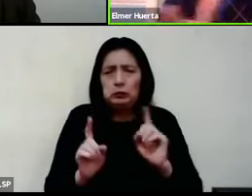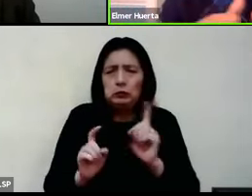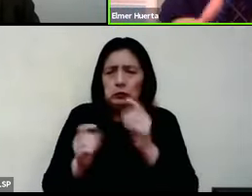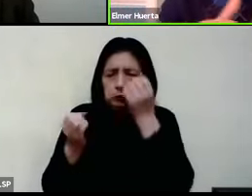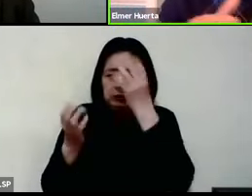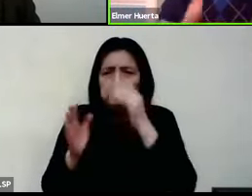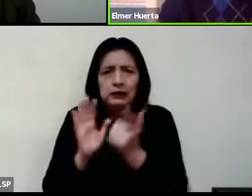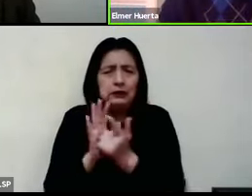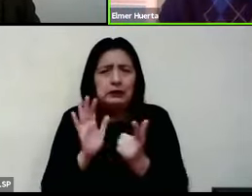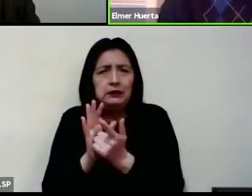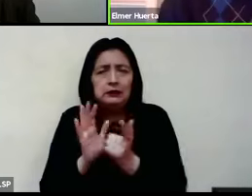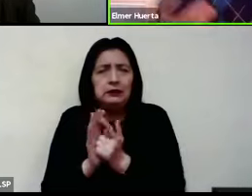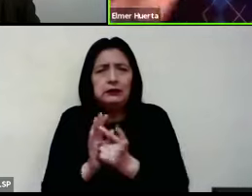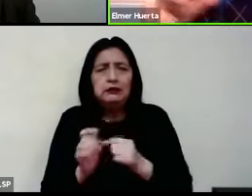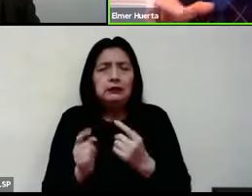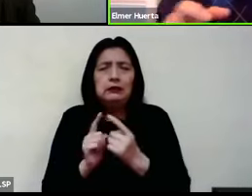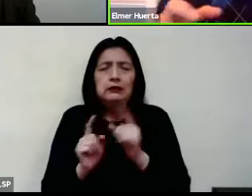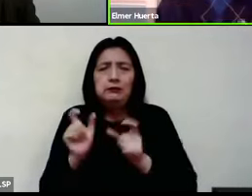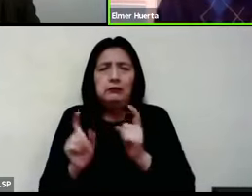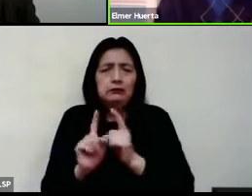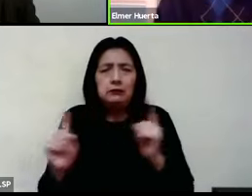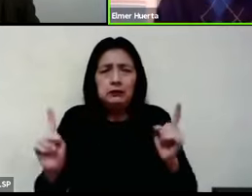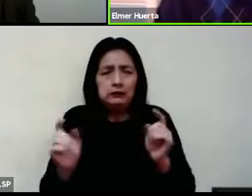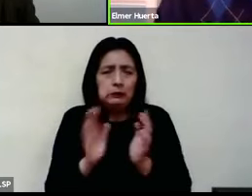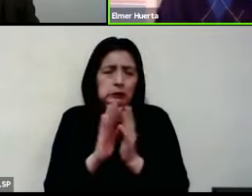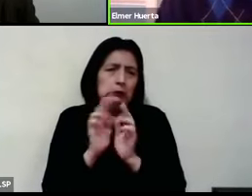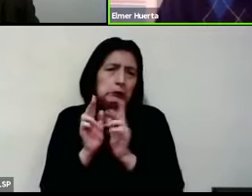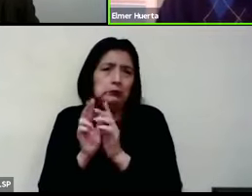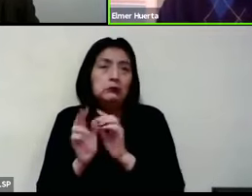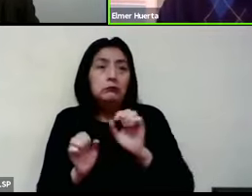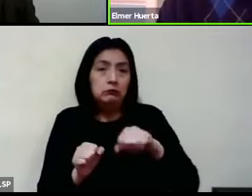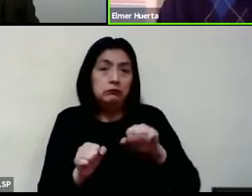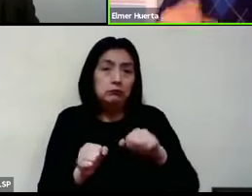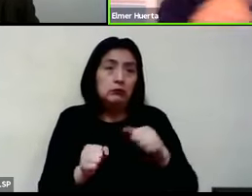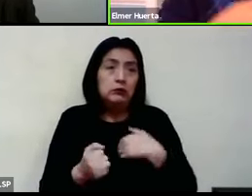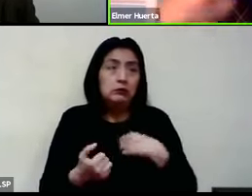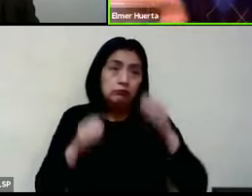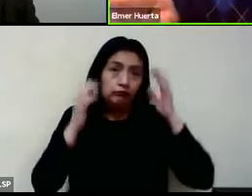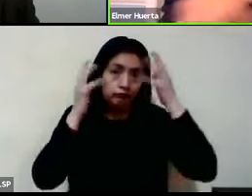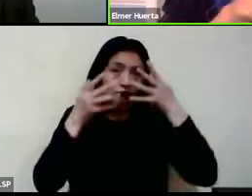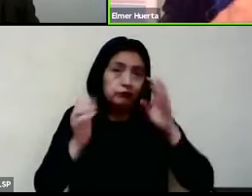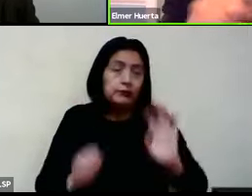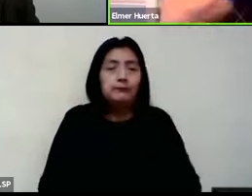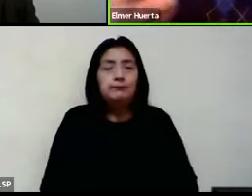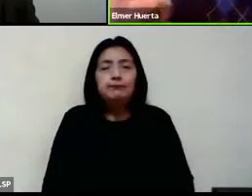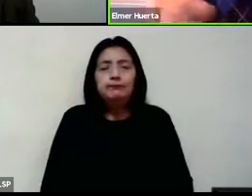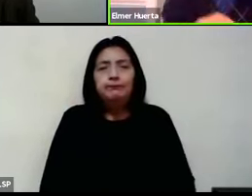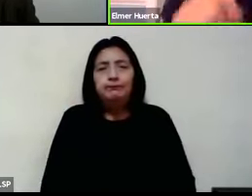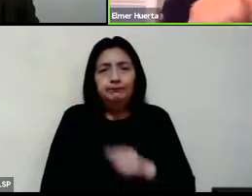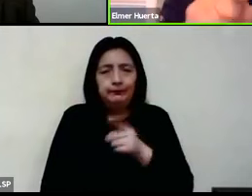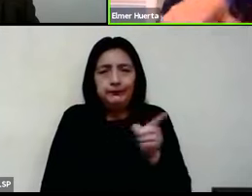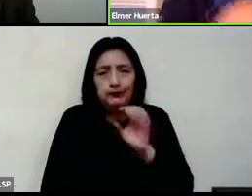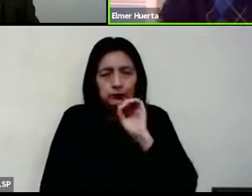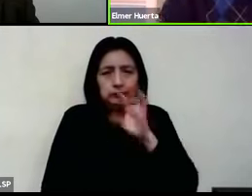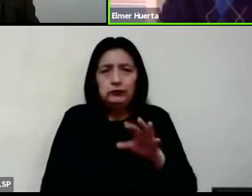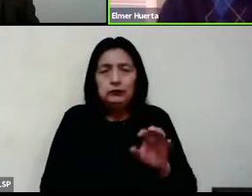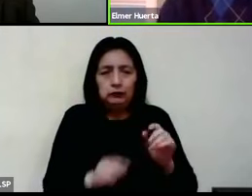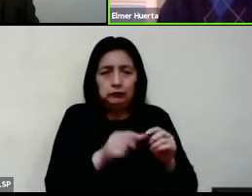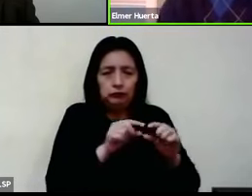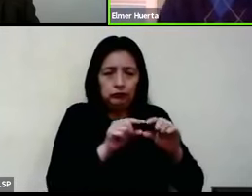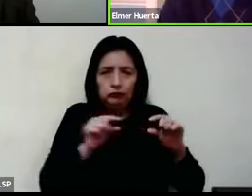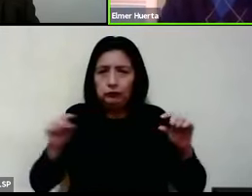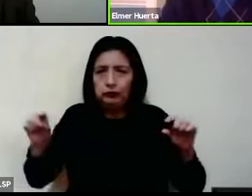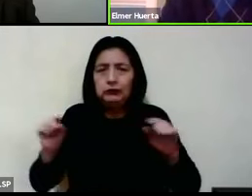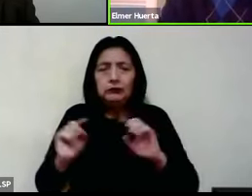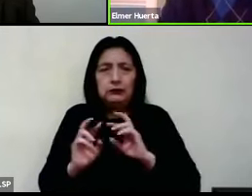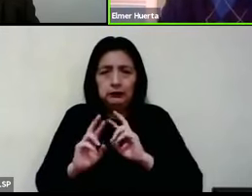no acatan la ley de que estén espaciados y voy a estar apretujado, de repente sí me conviene. ¿Ve? Eso que les he dicho, el riesgo, responde a esa